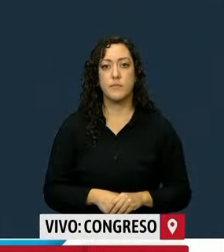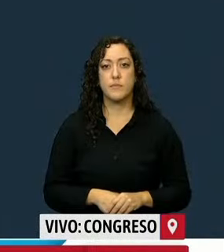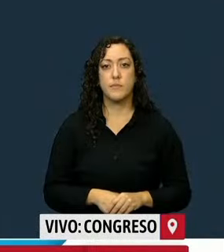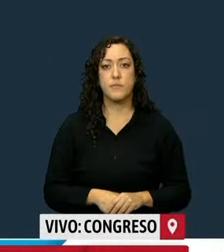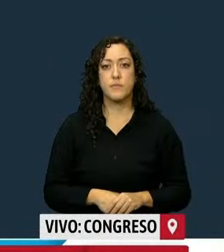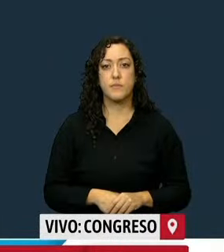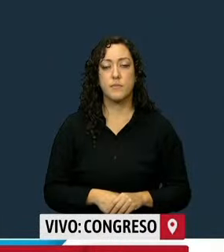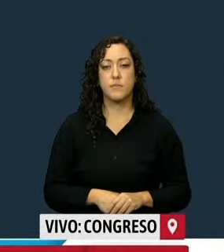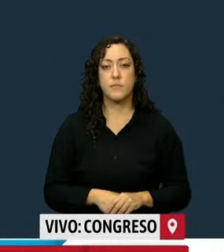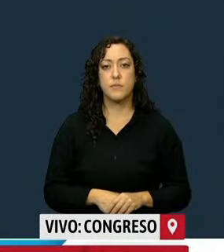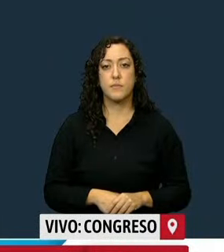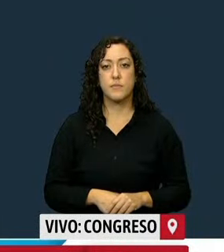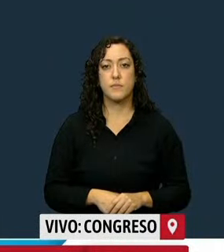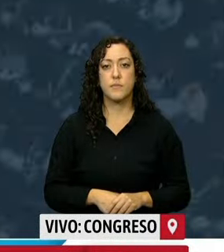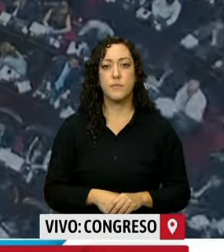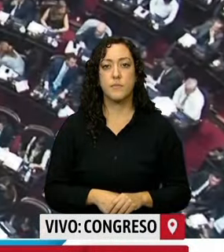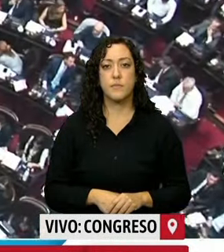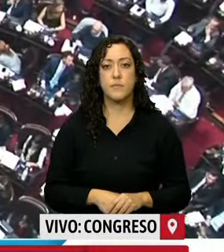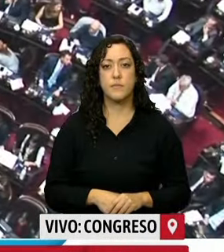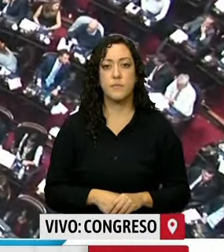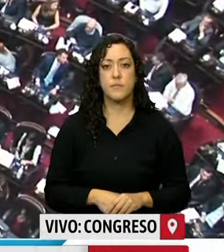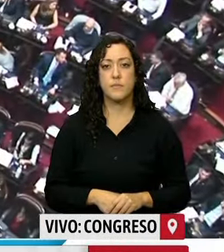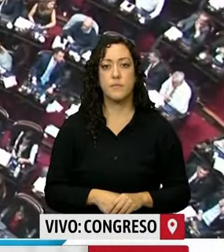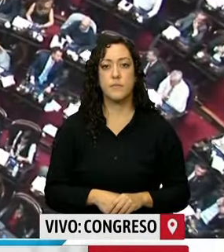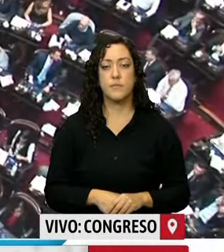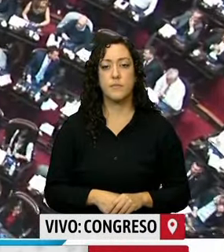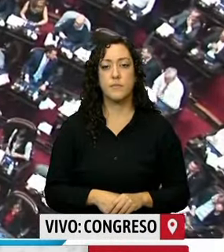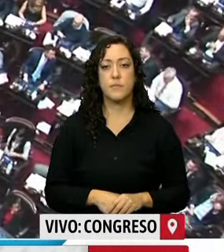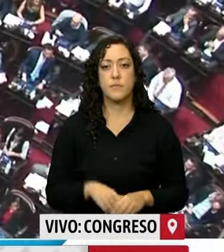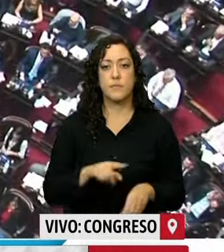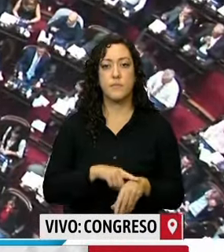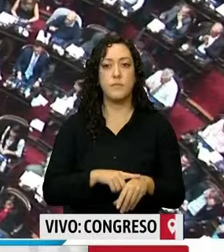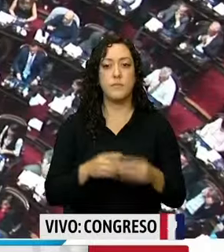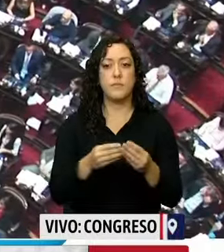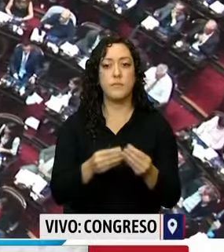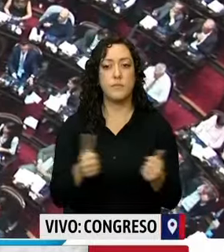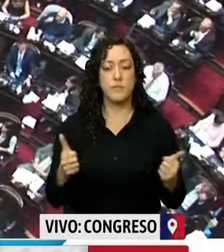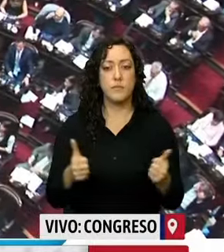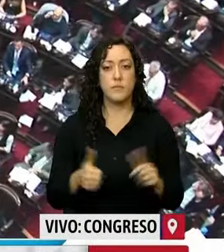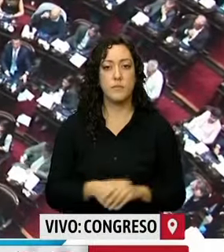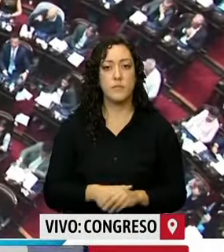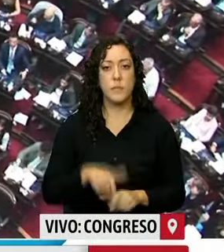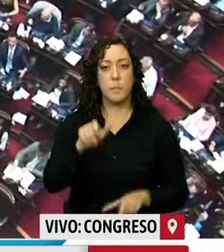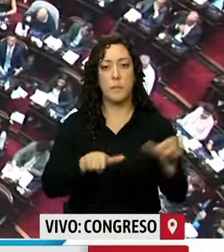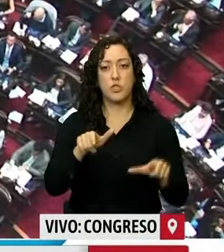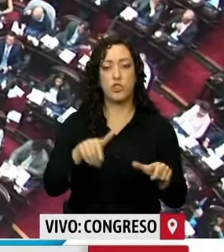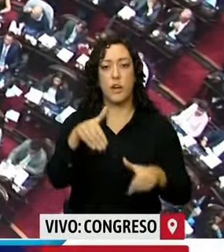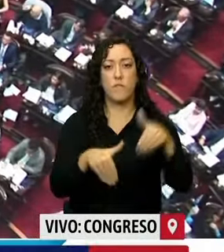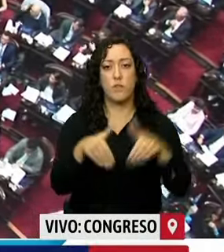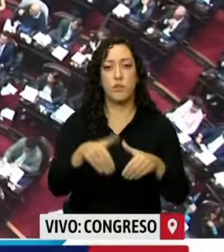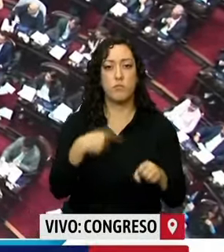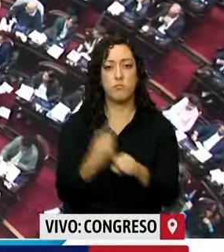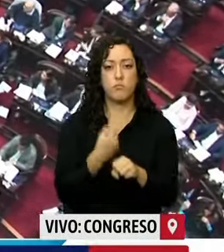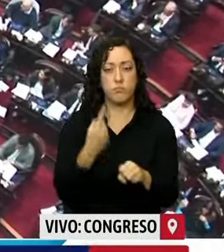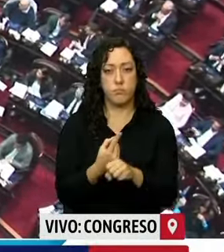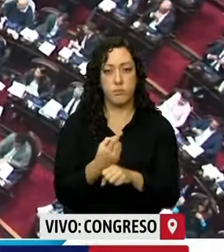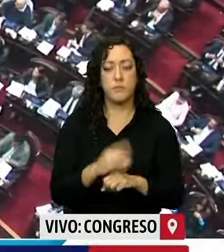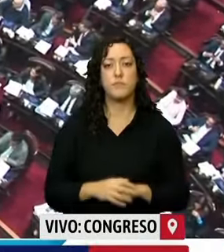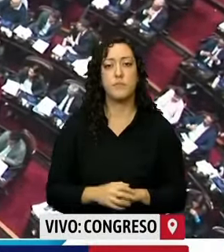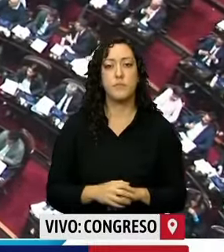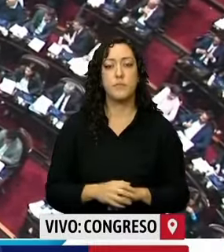Este es el momento de la votación estamos viendo para analizar ha finalizado el tiempo cuá números sostienen hasta ahora el que menos tuvo